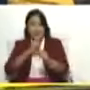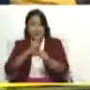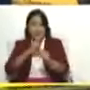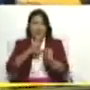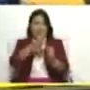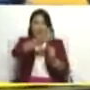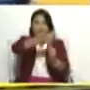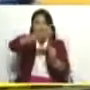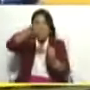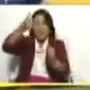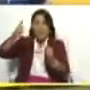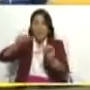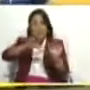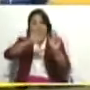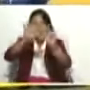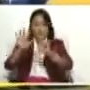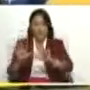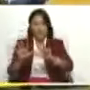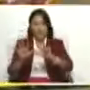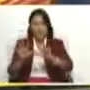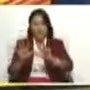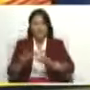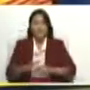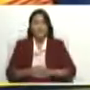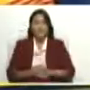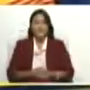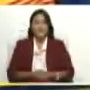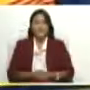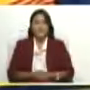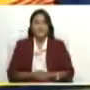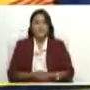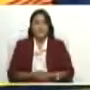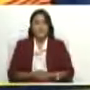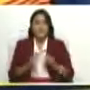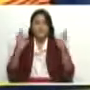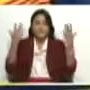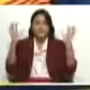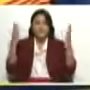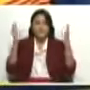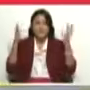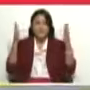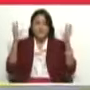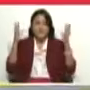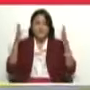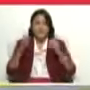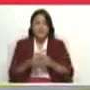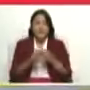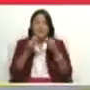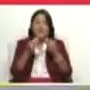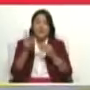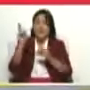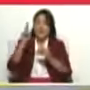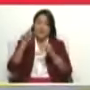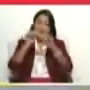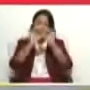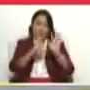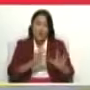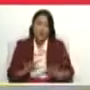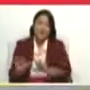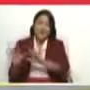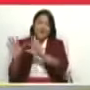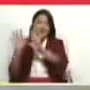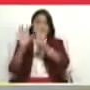uno de cada estrella ocho medallas ocho estrellas para iluminar El